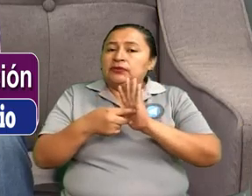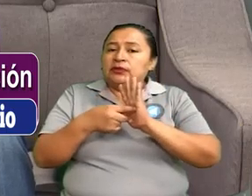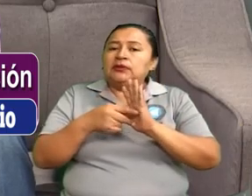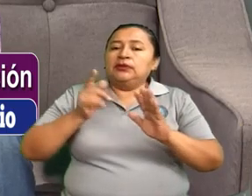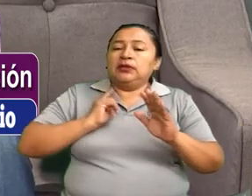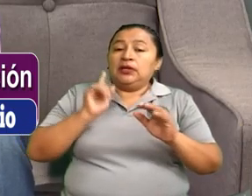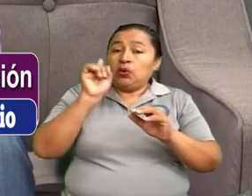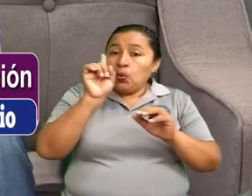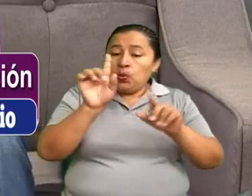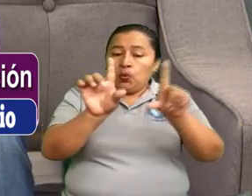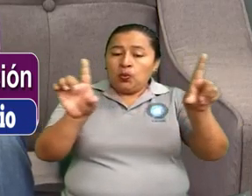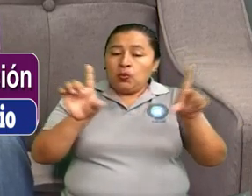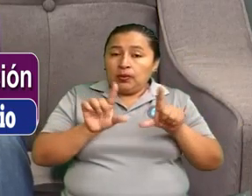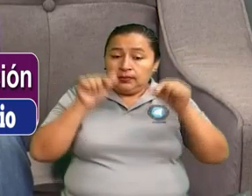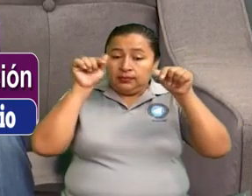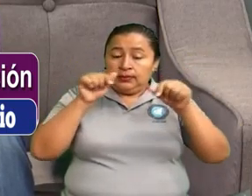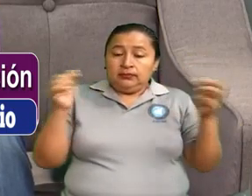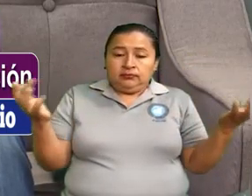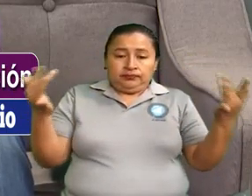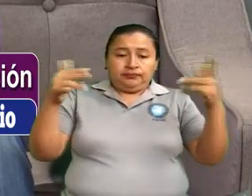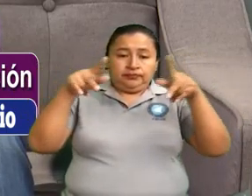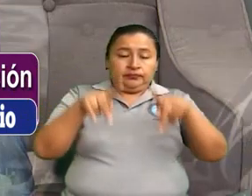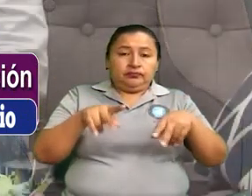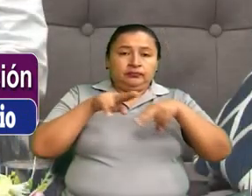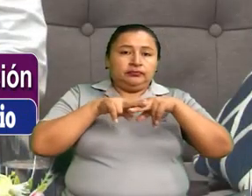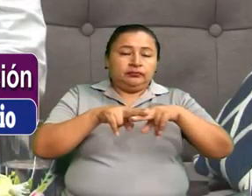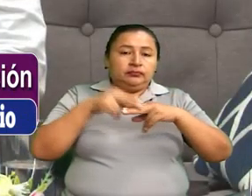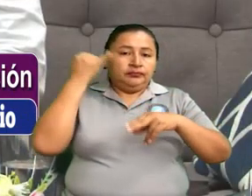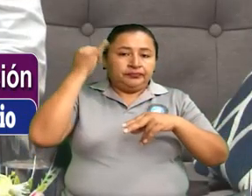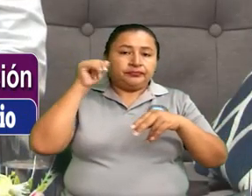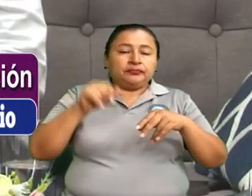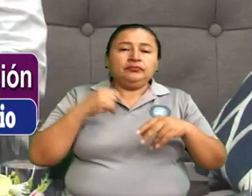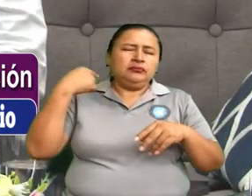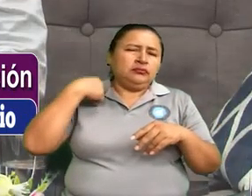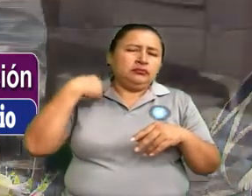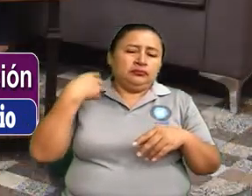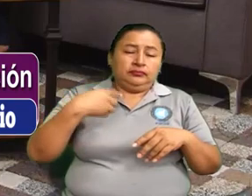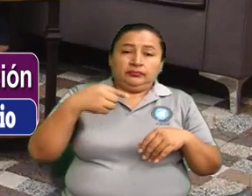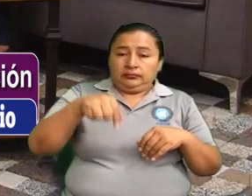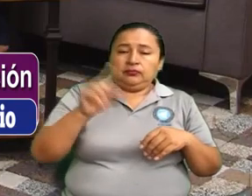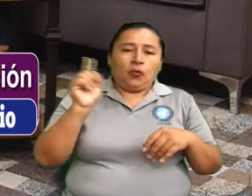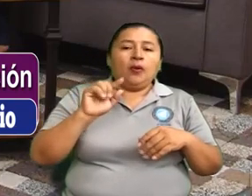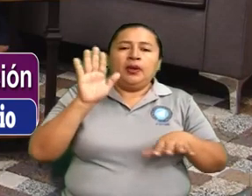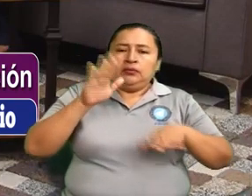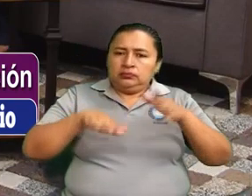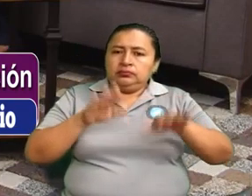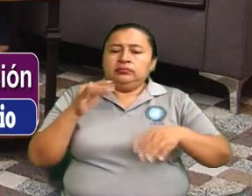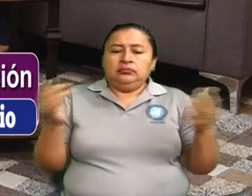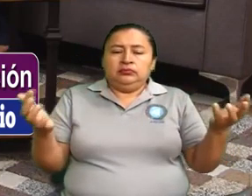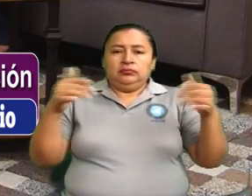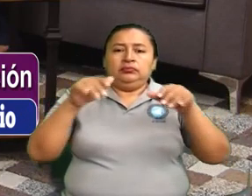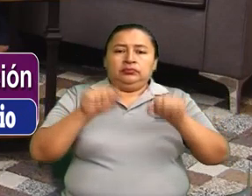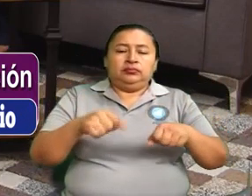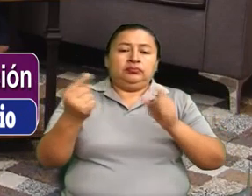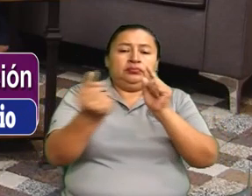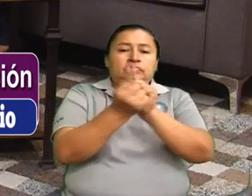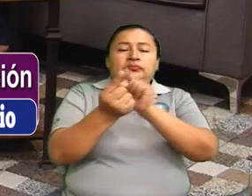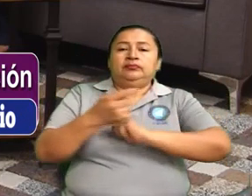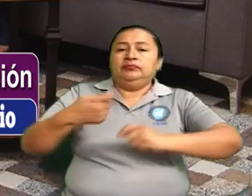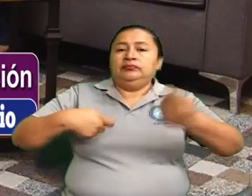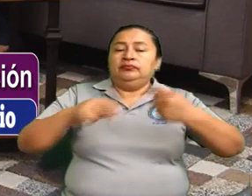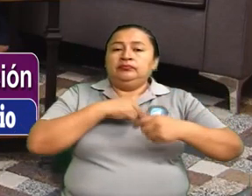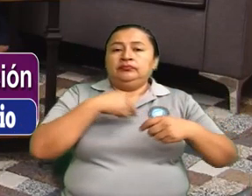con un espacio físico para que las y los emprendedores, si bien es cierto que no todo el tiempo están ahí, pero puedan asistir a esos encuentros que se realizan